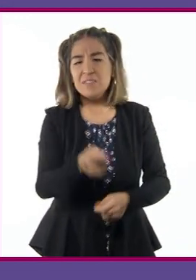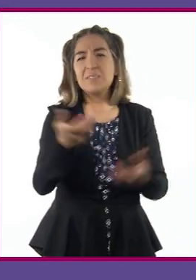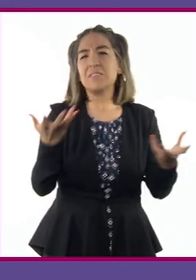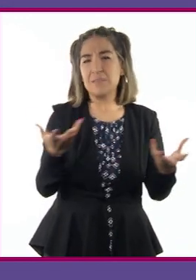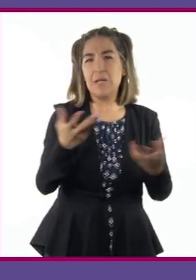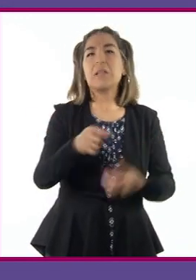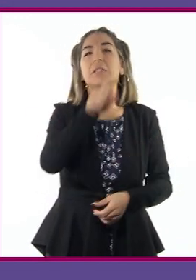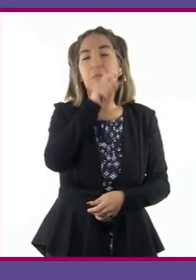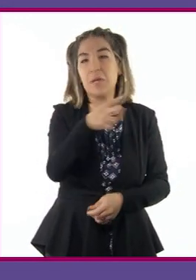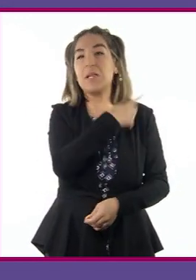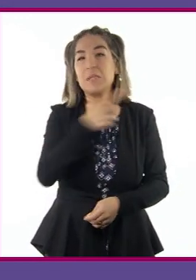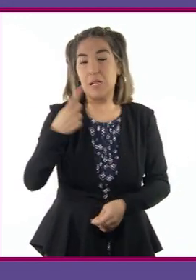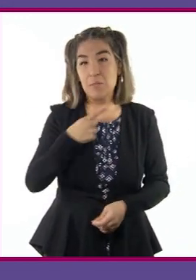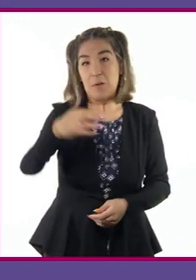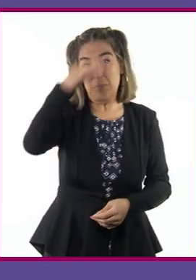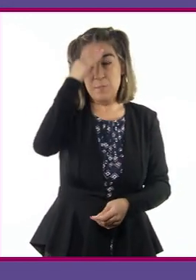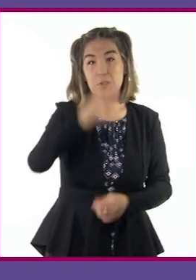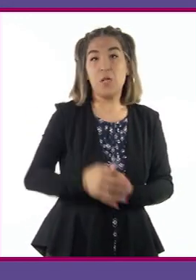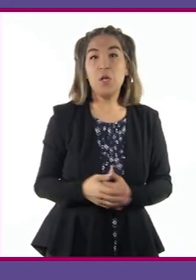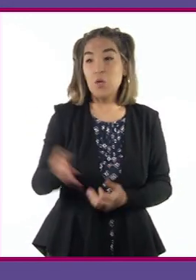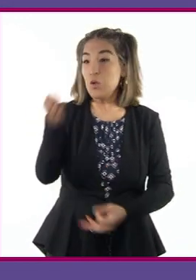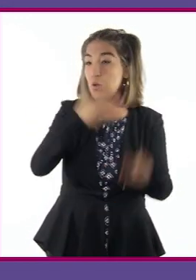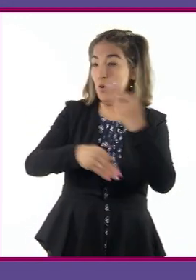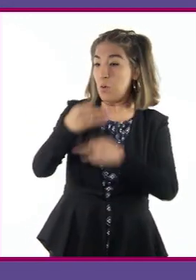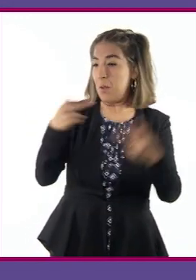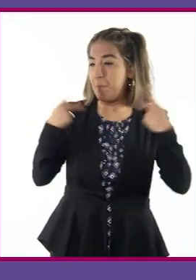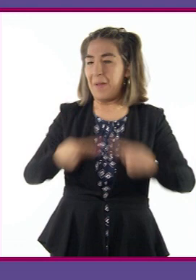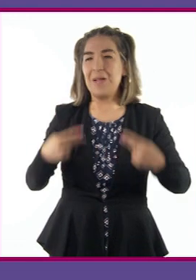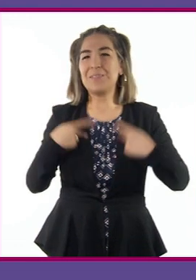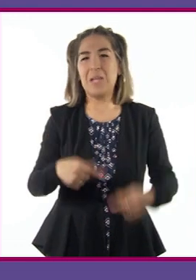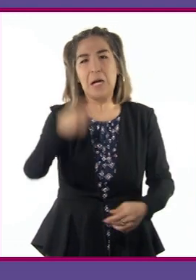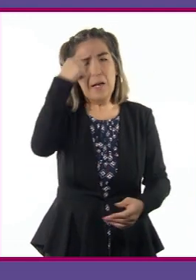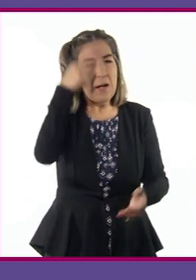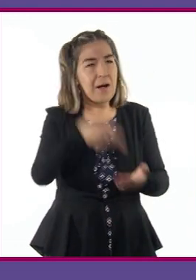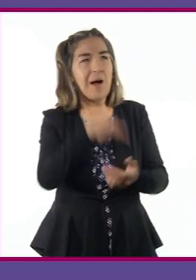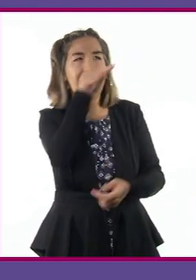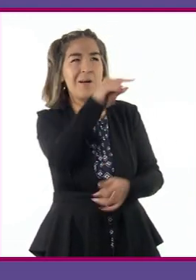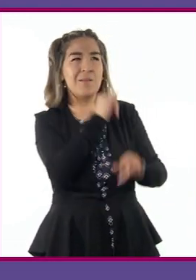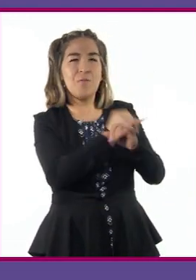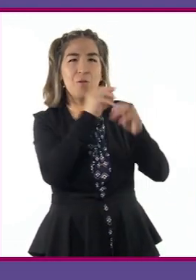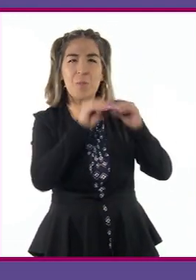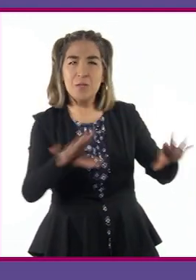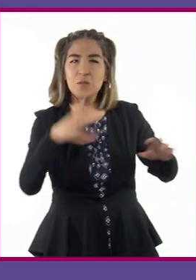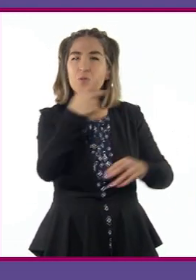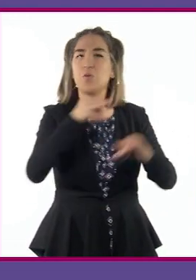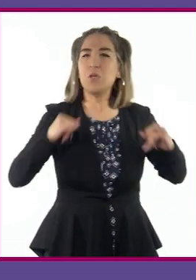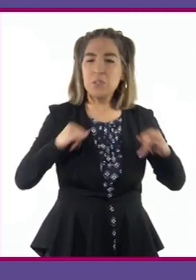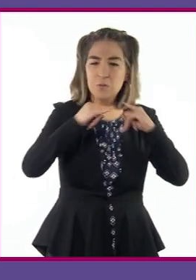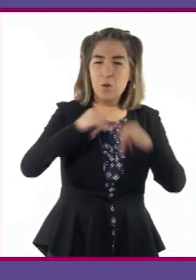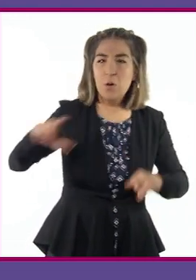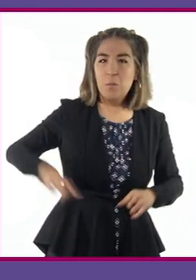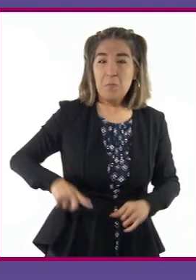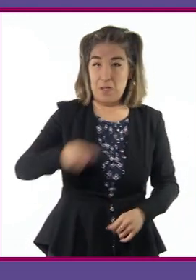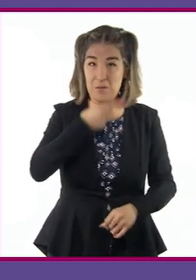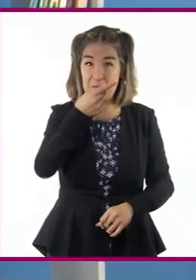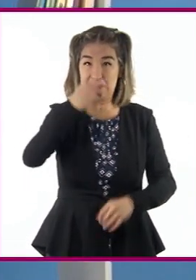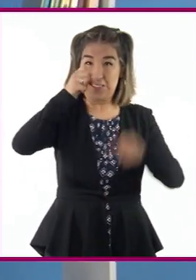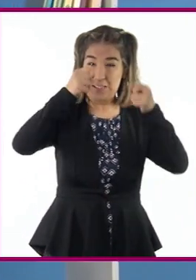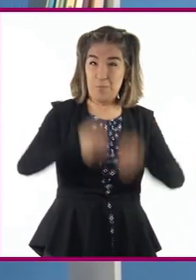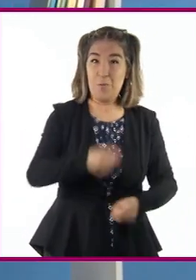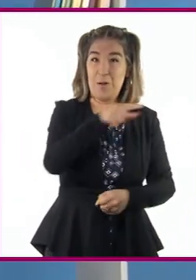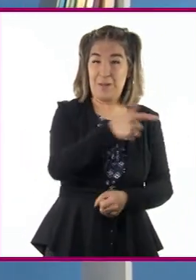sería pensar que todas las personas creerían lo que una institución o un gobernante diga sobre sus